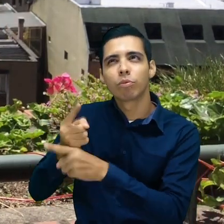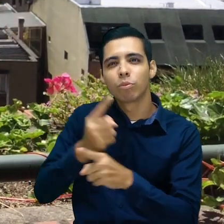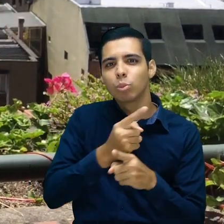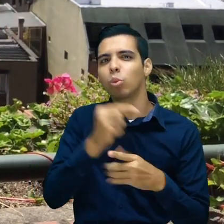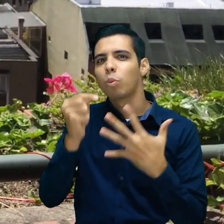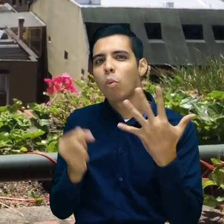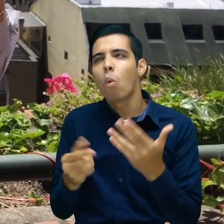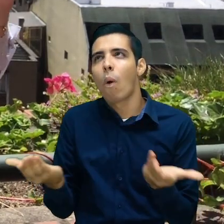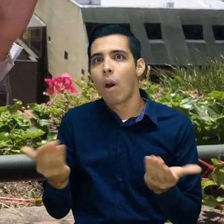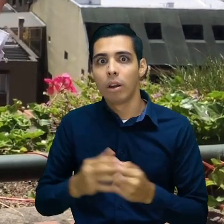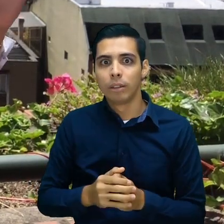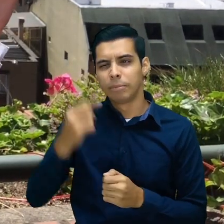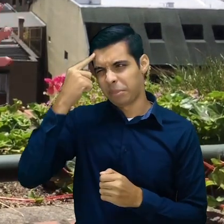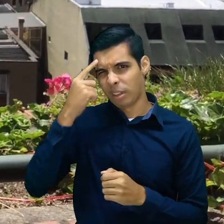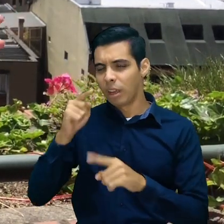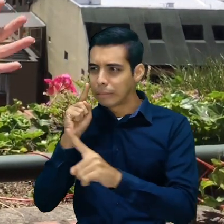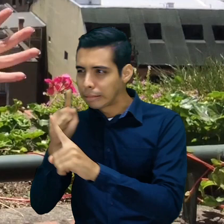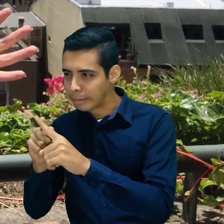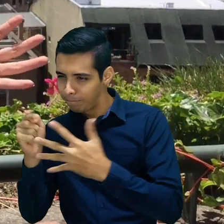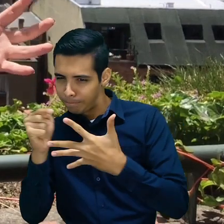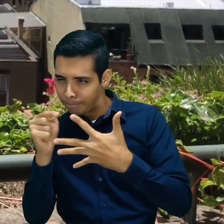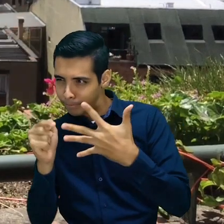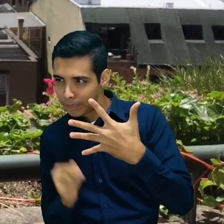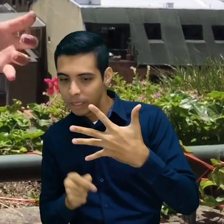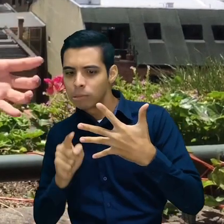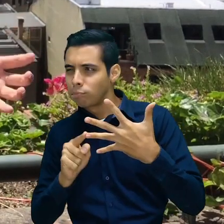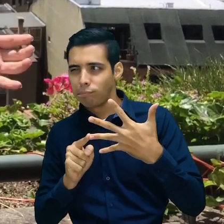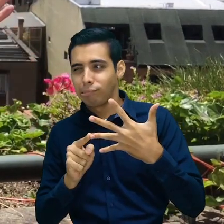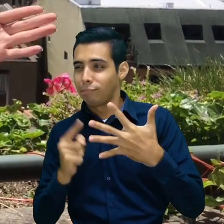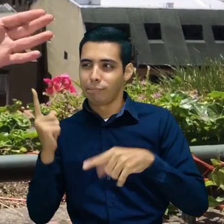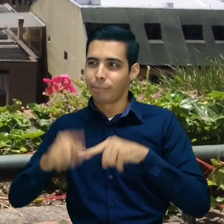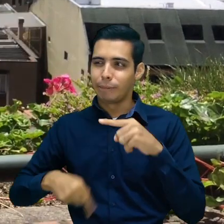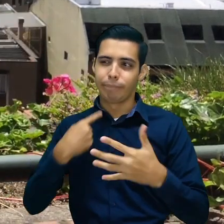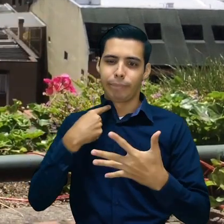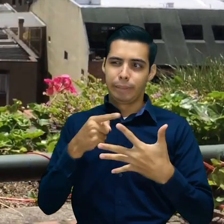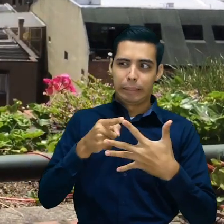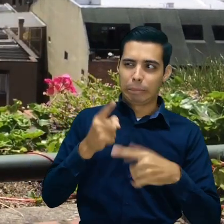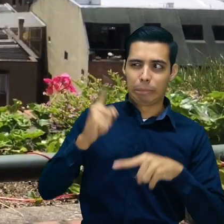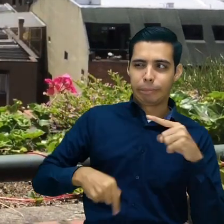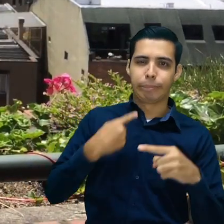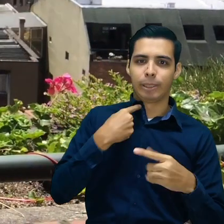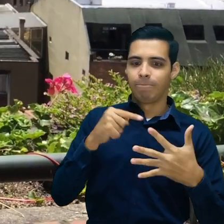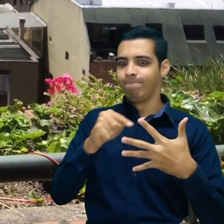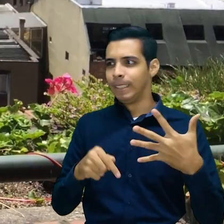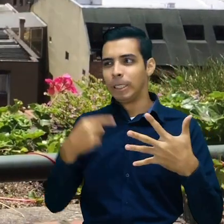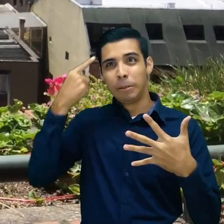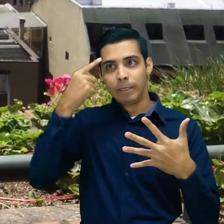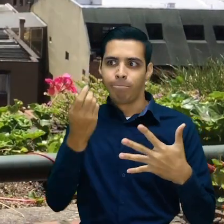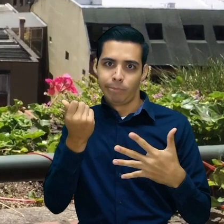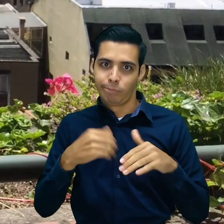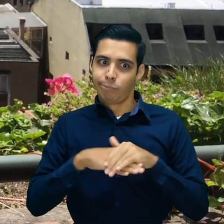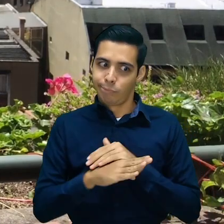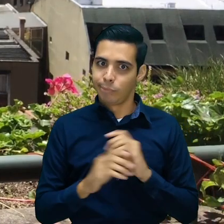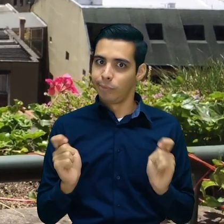qué hacer si ya me veo un poco lejos de mis metas pues al menos salvaguardar mis finanzas antes de que este año 2021 termine. Y es que no sé